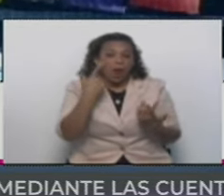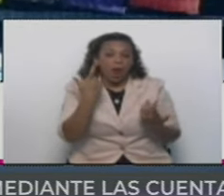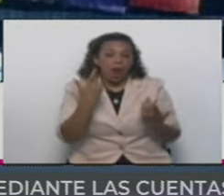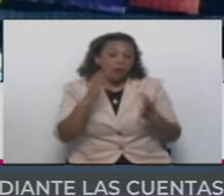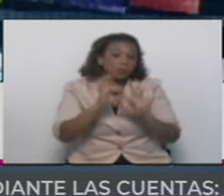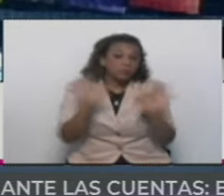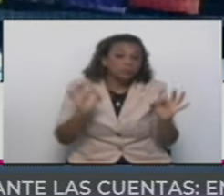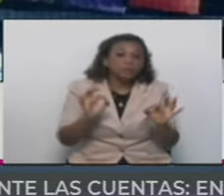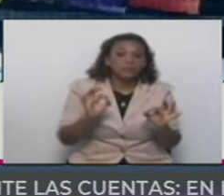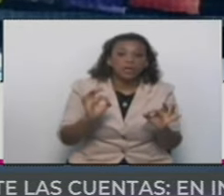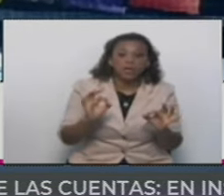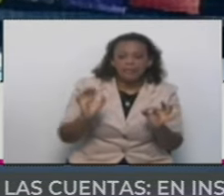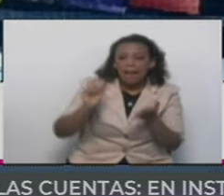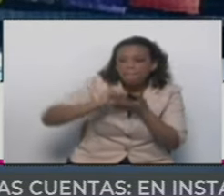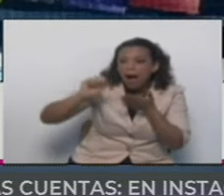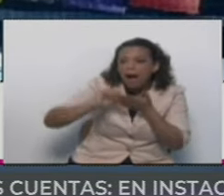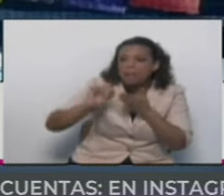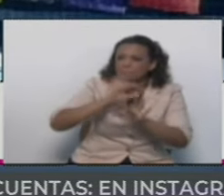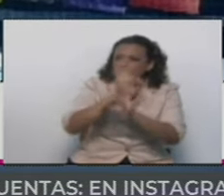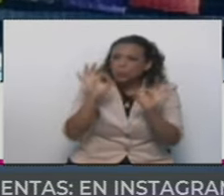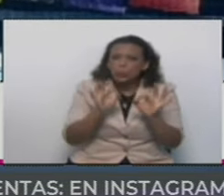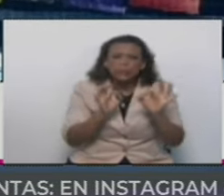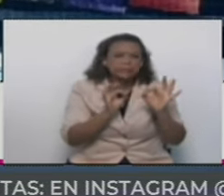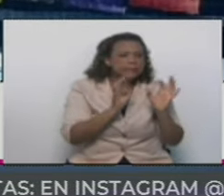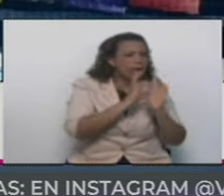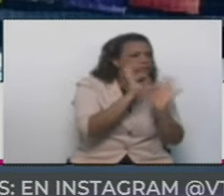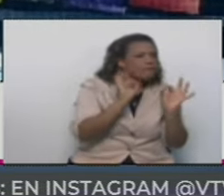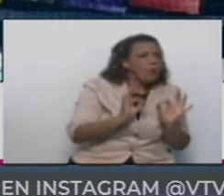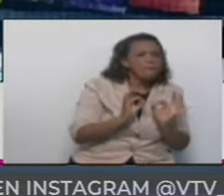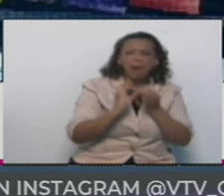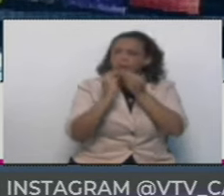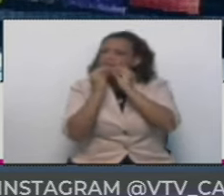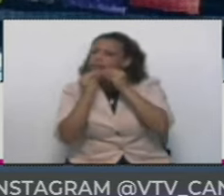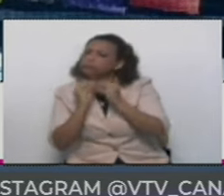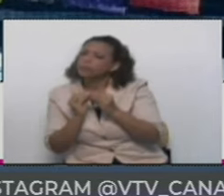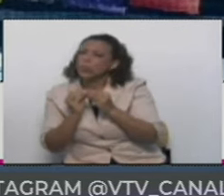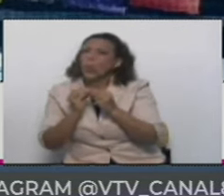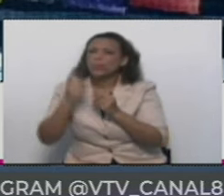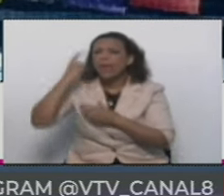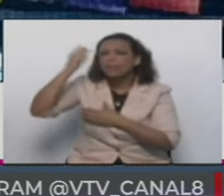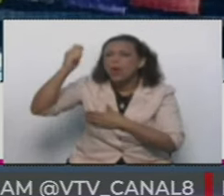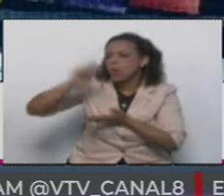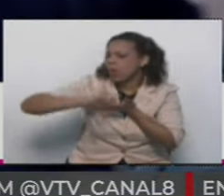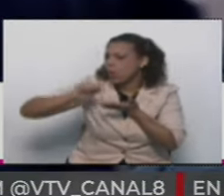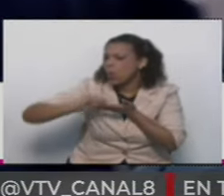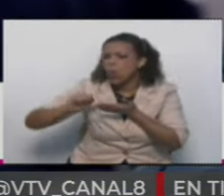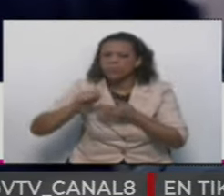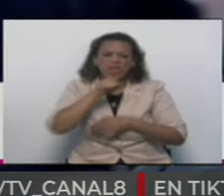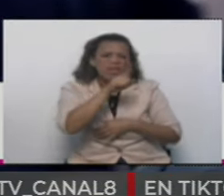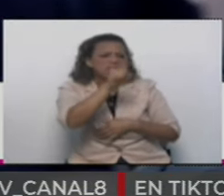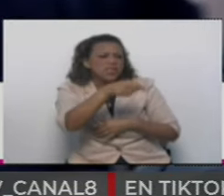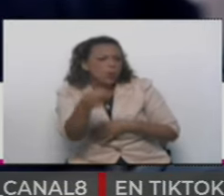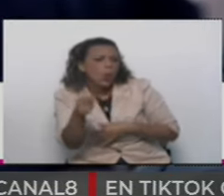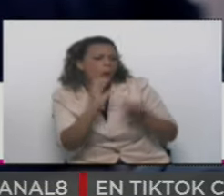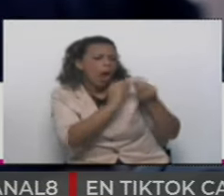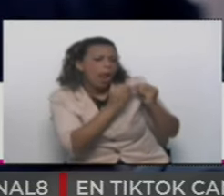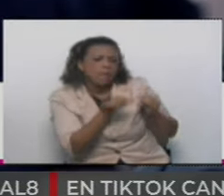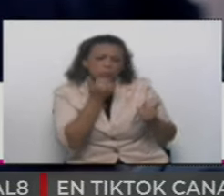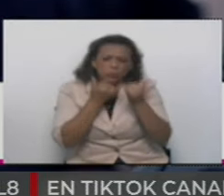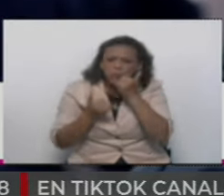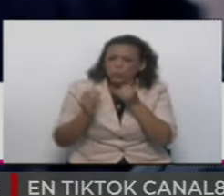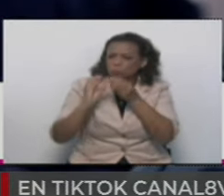80. De la práctica a la teoría, de la teoría a la práctica. Y así es un ciclo interminable